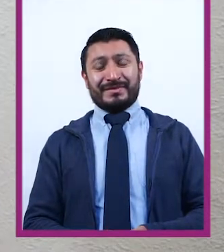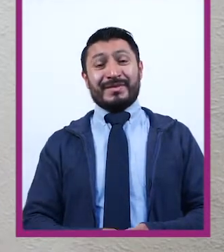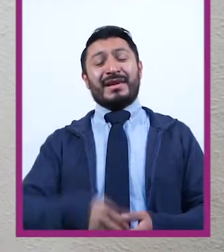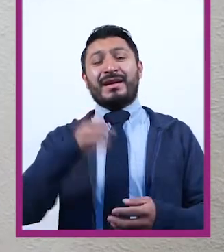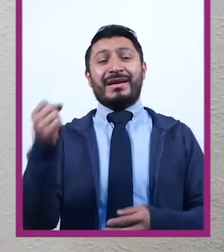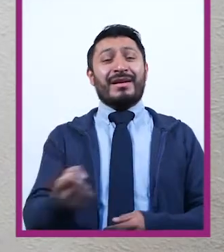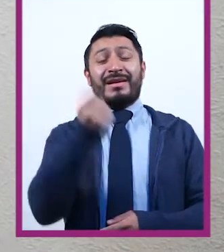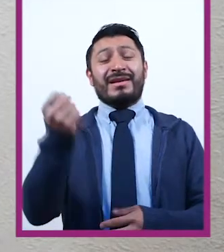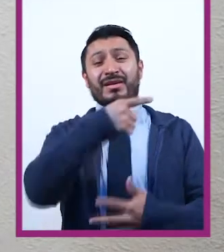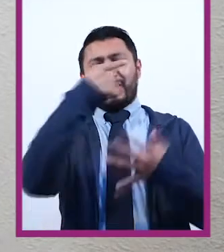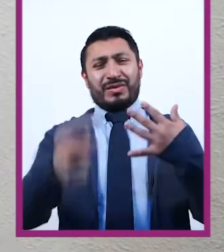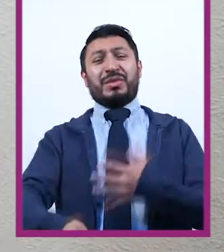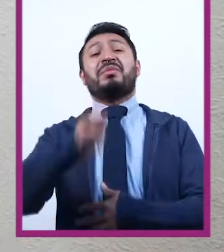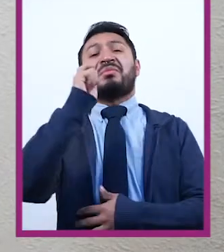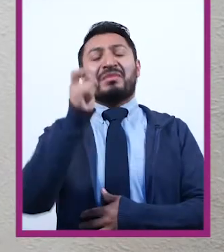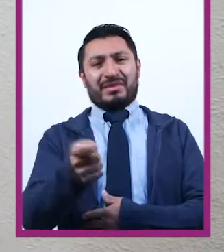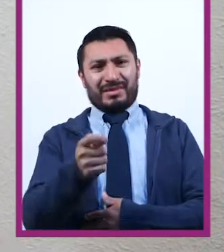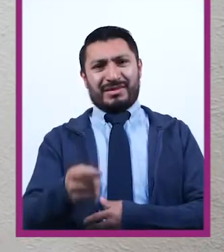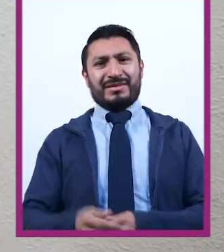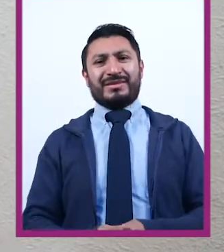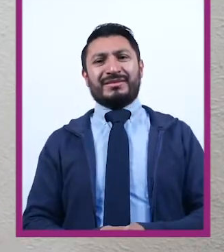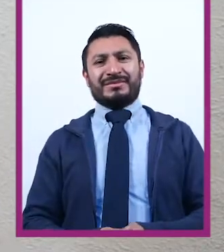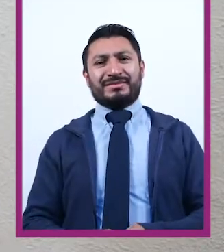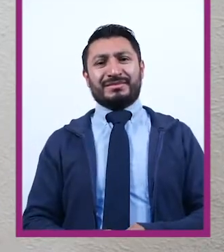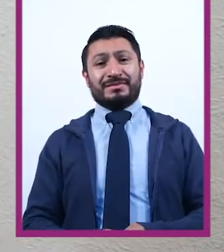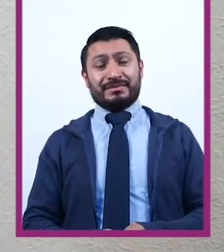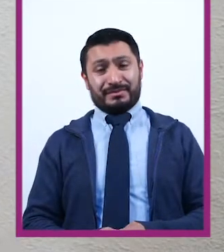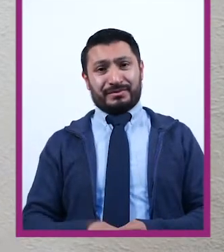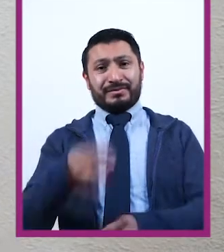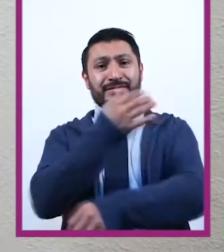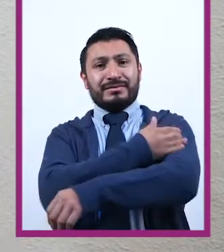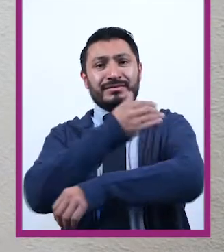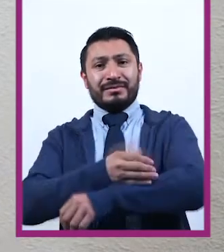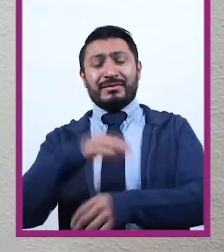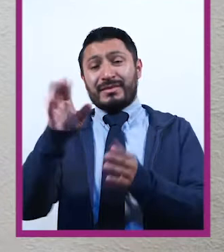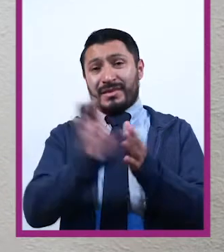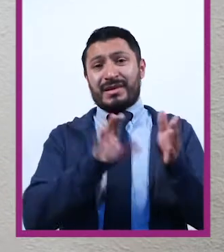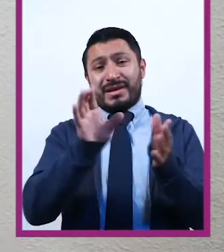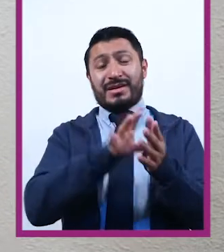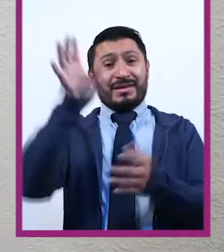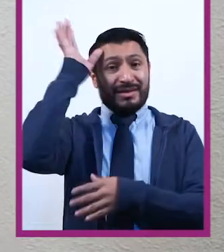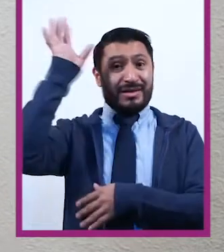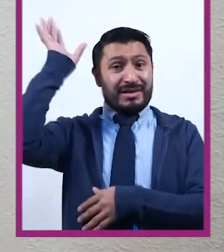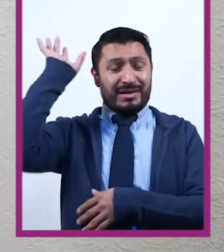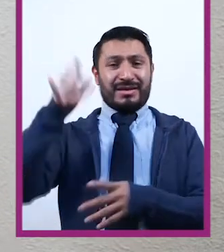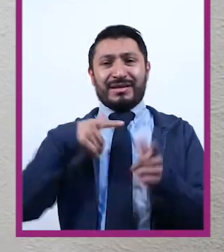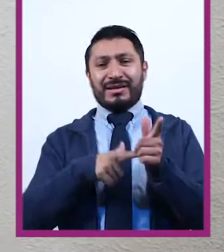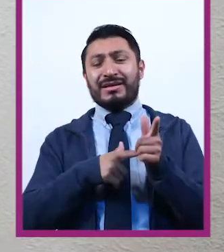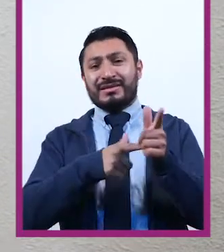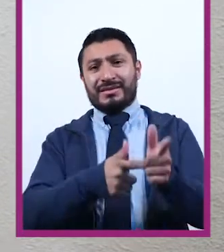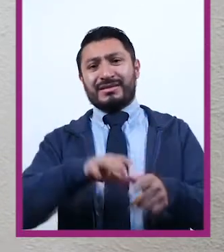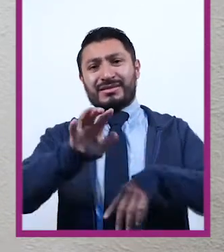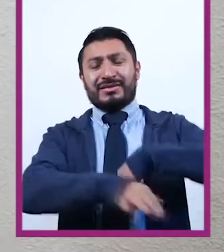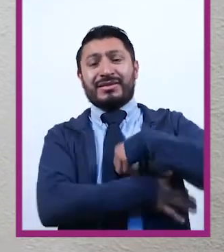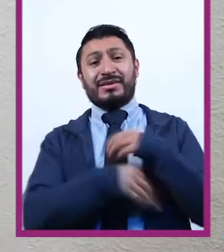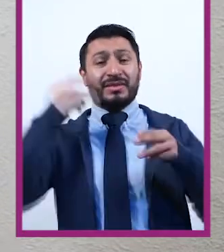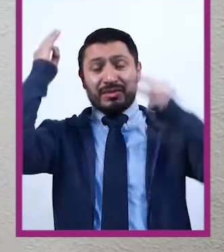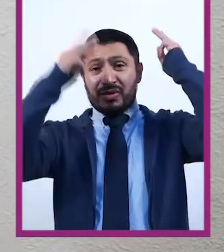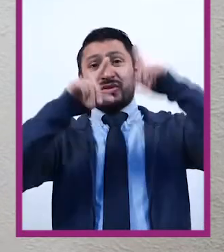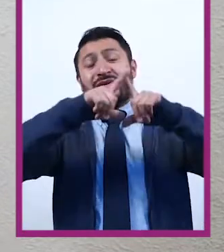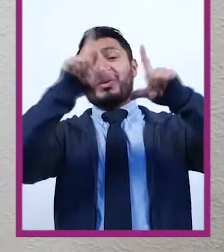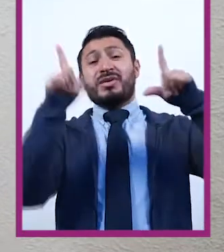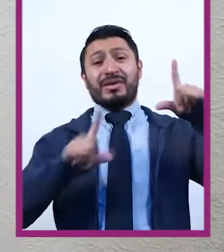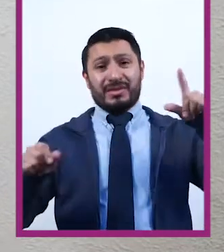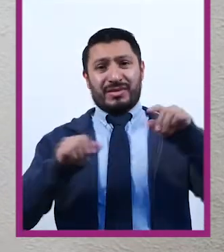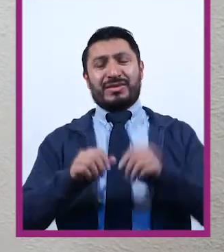los destinos, eso es lo que significa Tonalpawali. Y con la compañía del calendario azteca, que permanece resguardado en el Museo Nacional